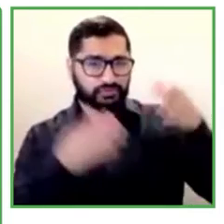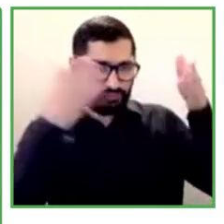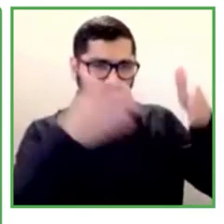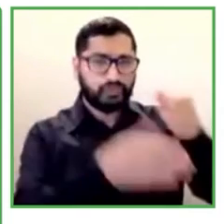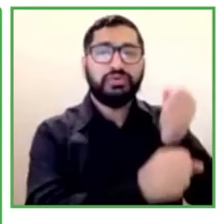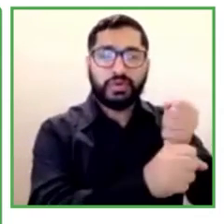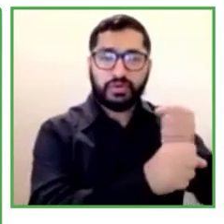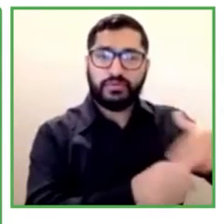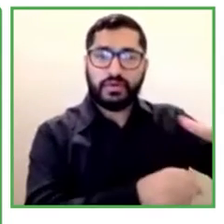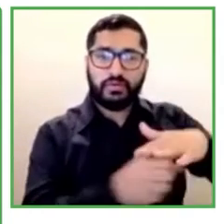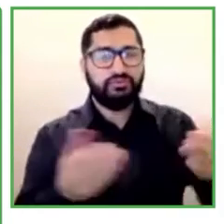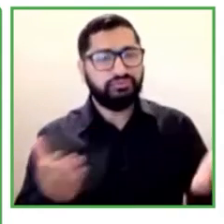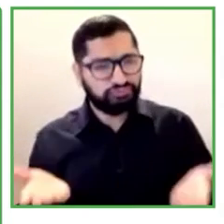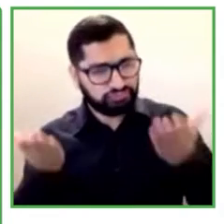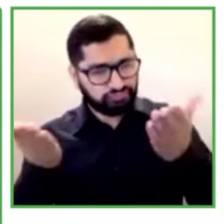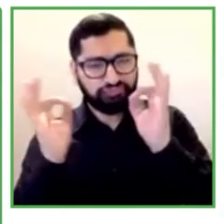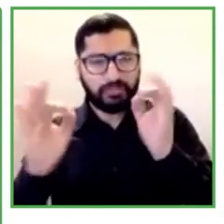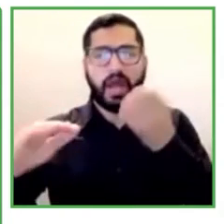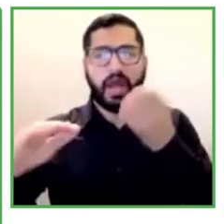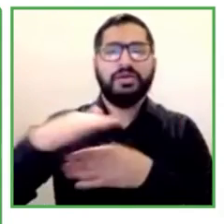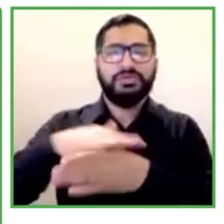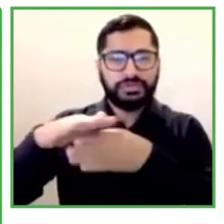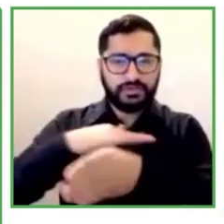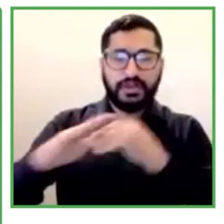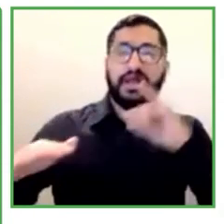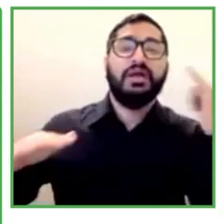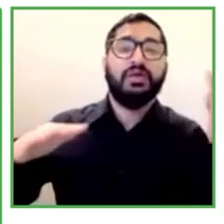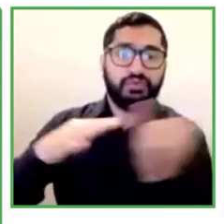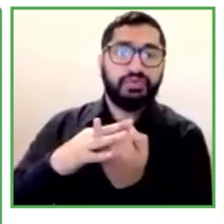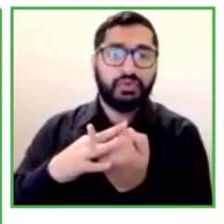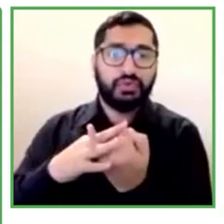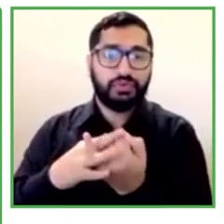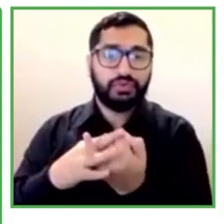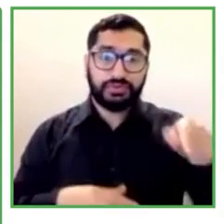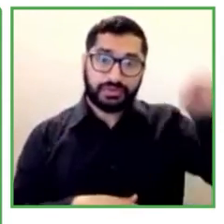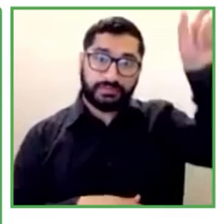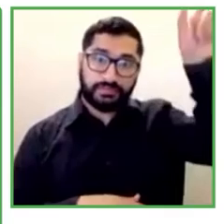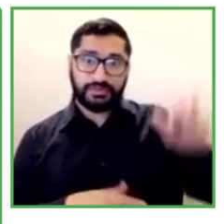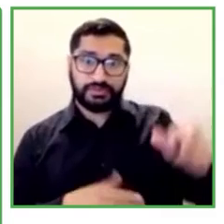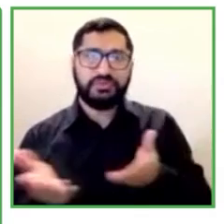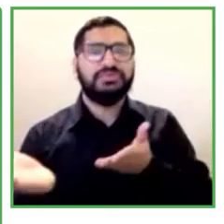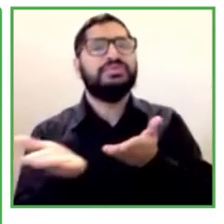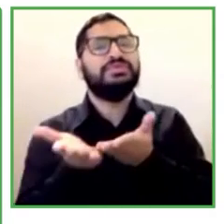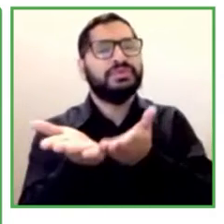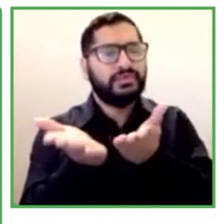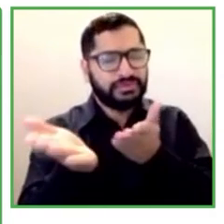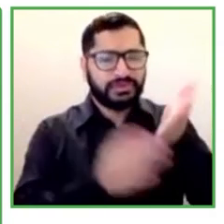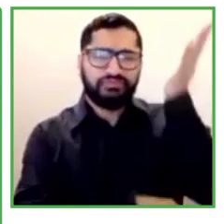e inclusión y estos servicios de capacitación para estos propósitos.